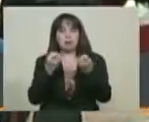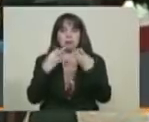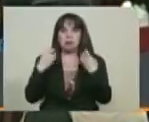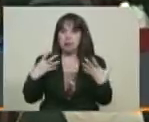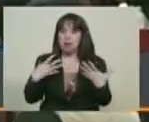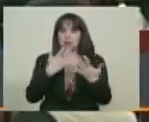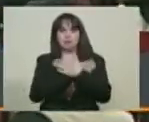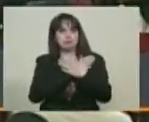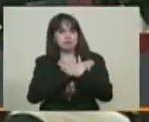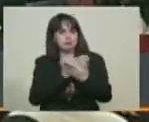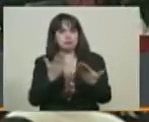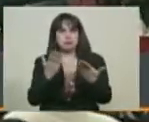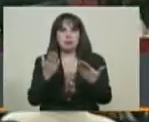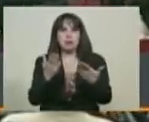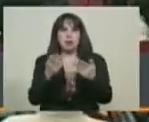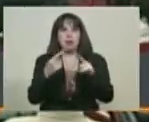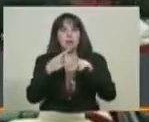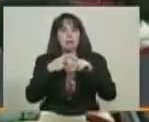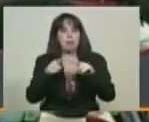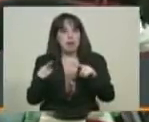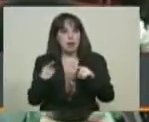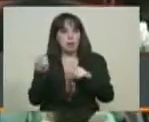los quiero mucho. No se pongan bravos.